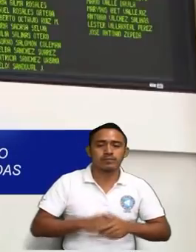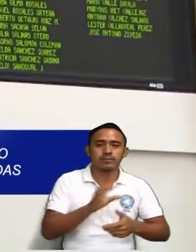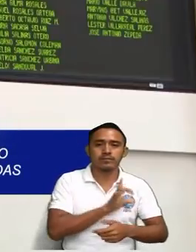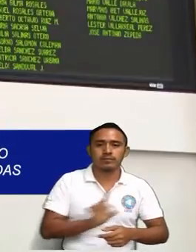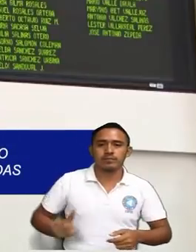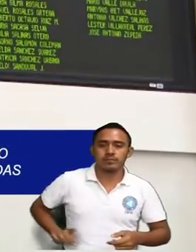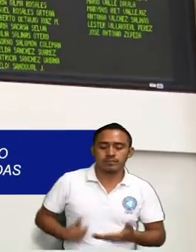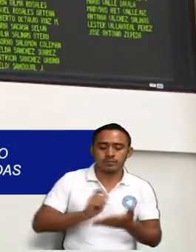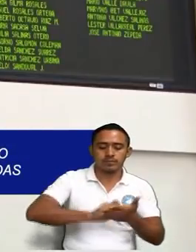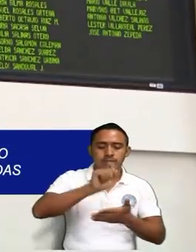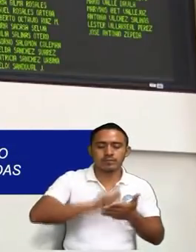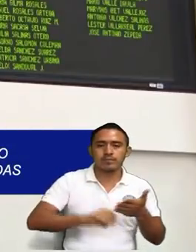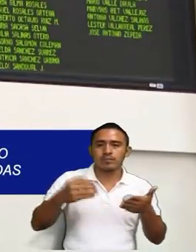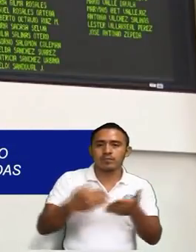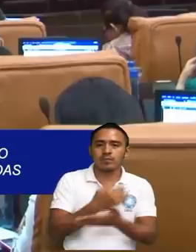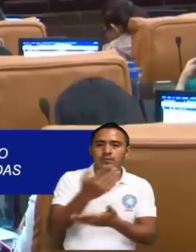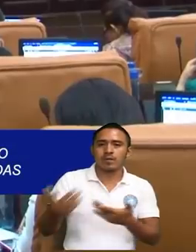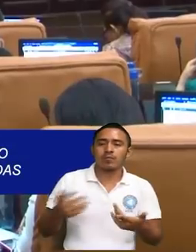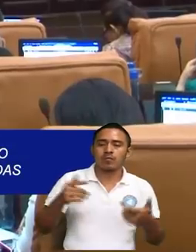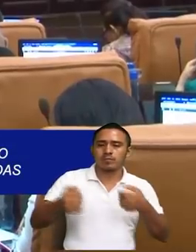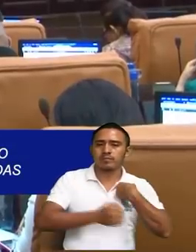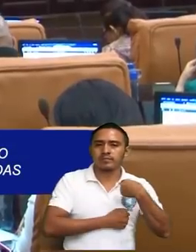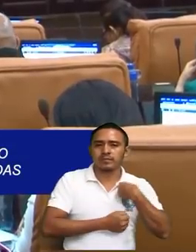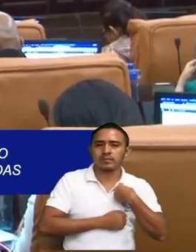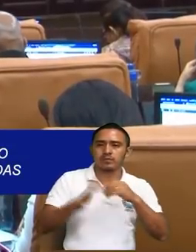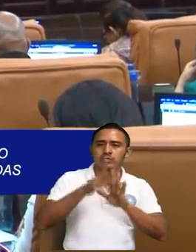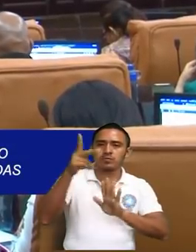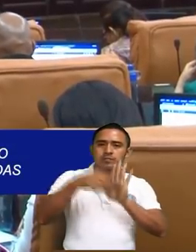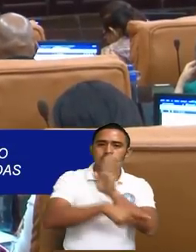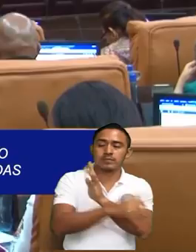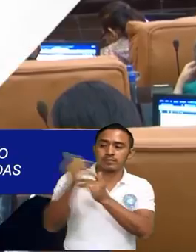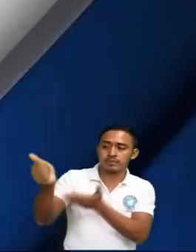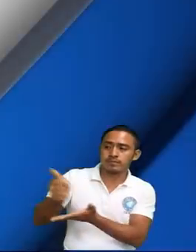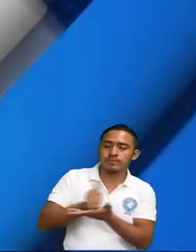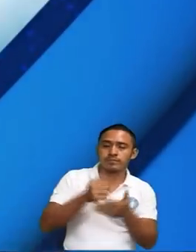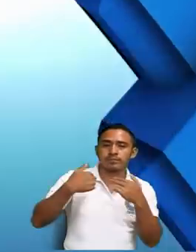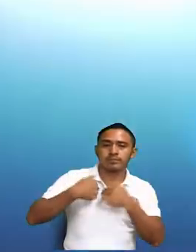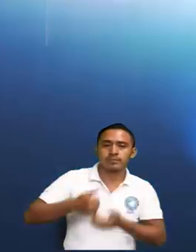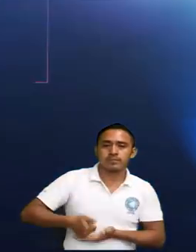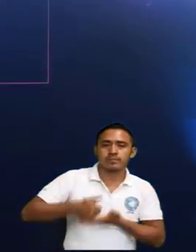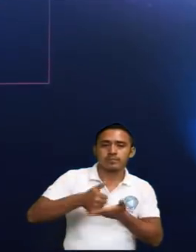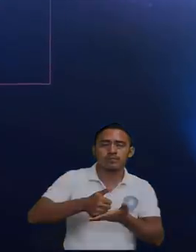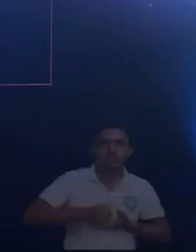Diputados aprueban ingreso de tropas extranjeras con fines humanitarios.